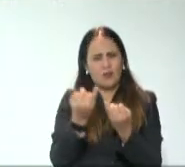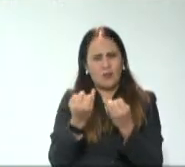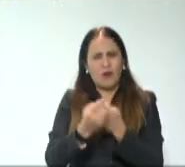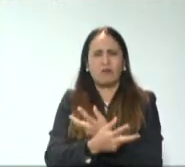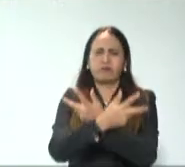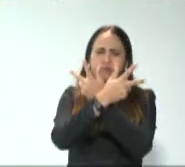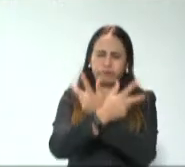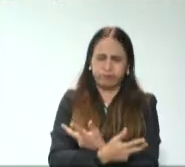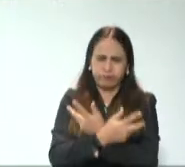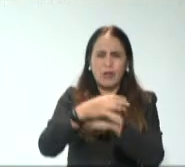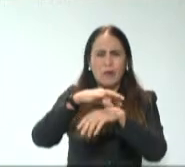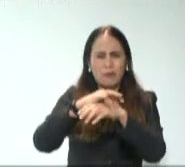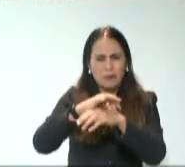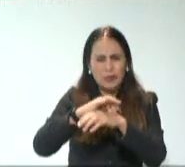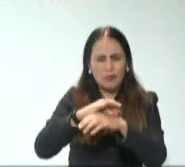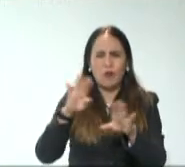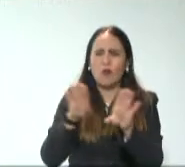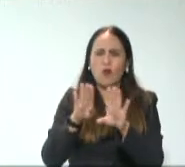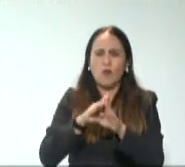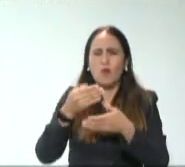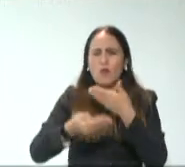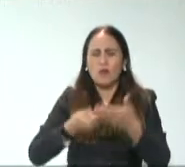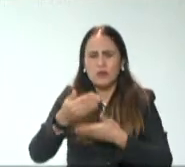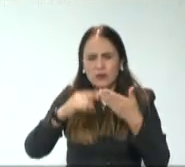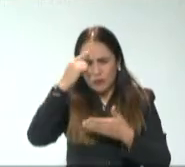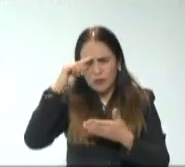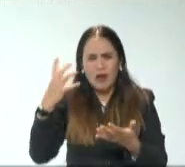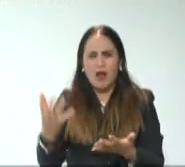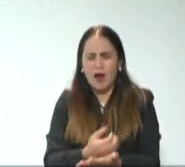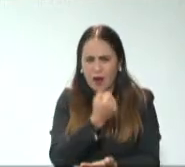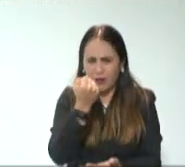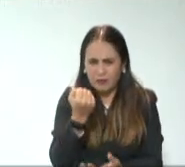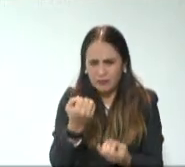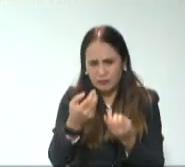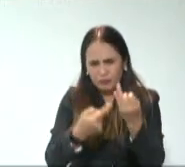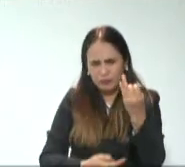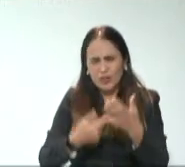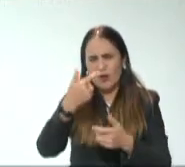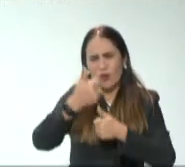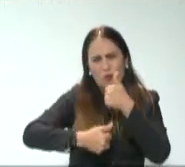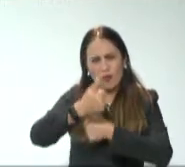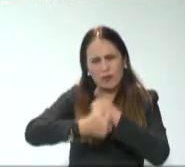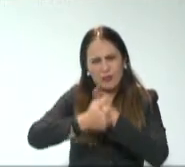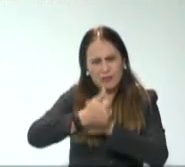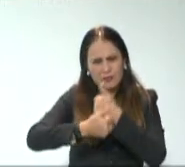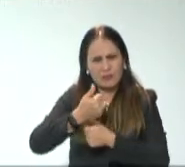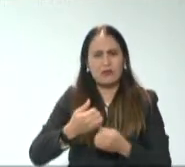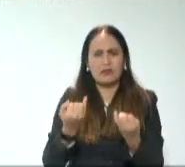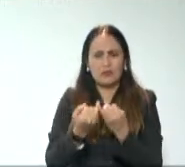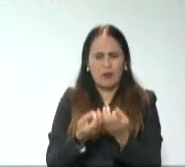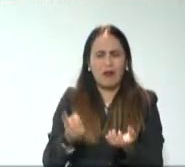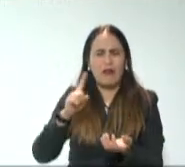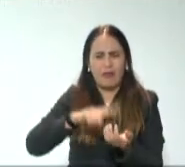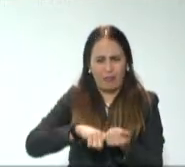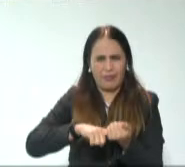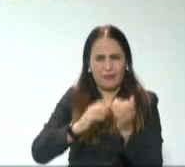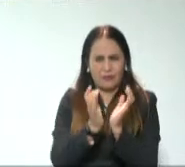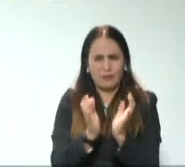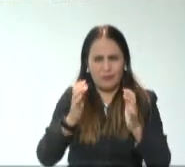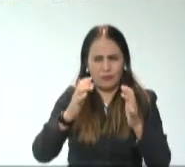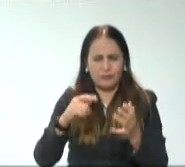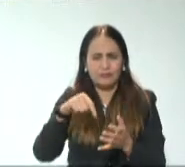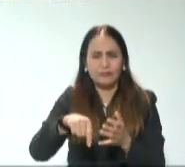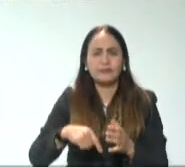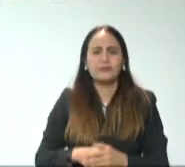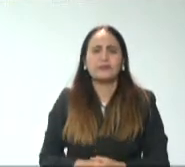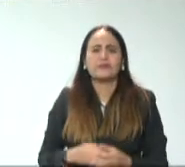varias fases de los procesos de de licitación de los muchos que se llevan a cabo en el en el seguro eh social